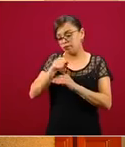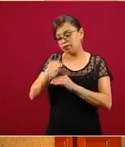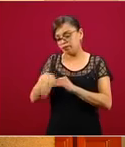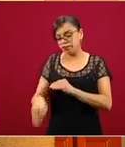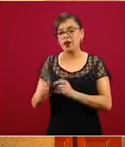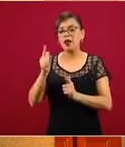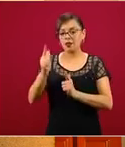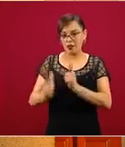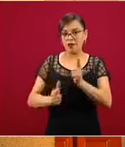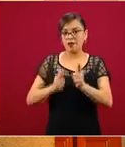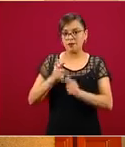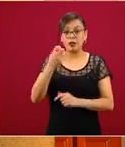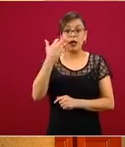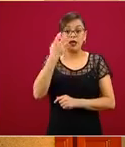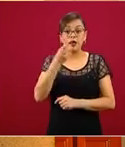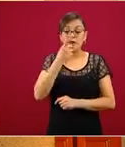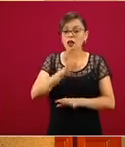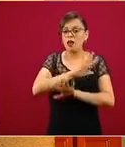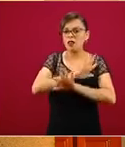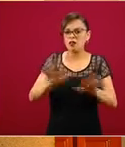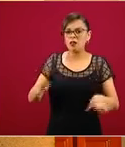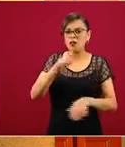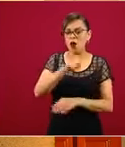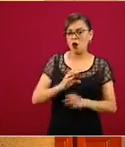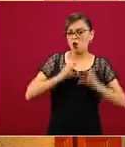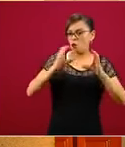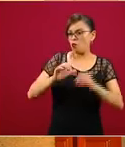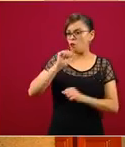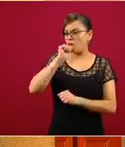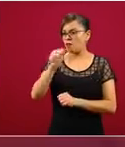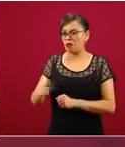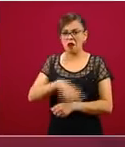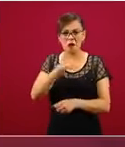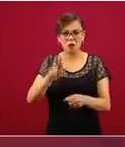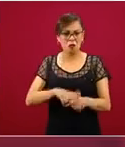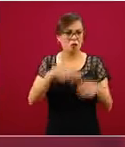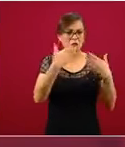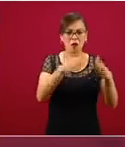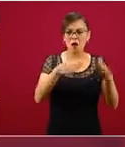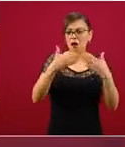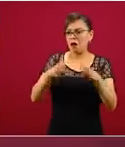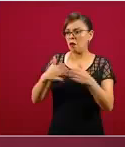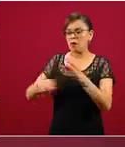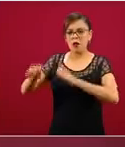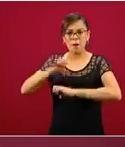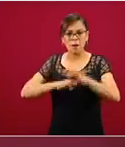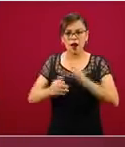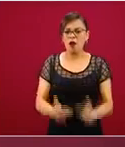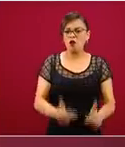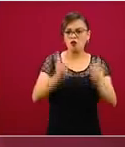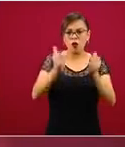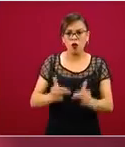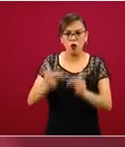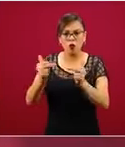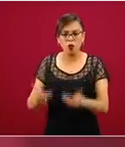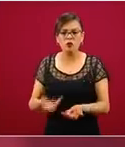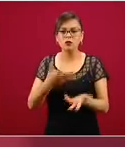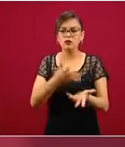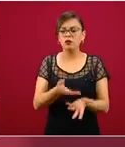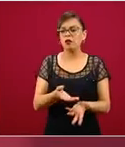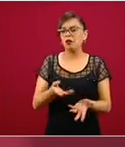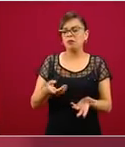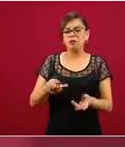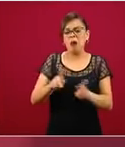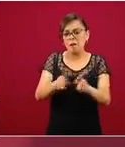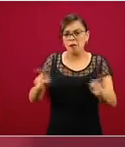distancia, porque si se relajan y se empieza a abrir empresas, a abrir comercios, a abrir parques y jardines y demás espacios